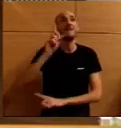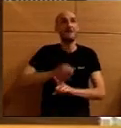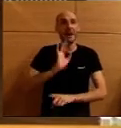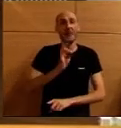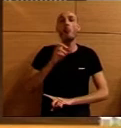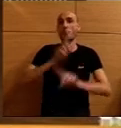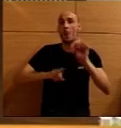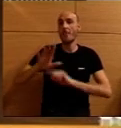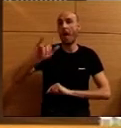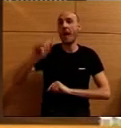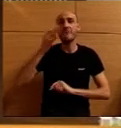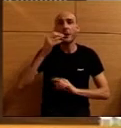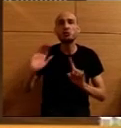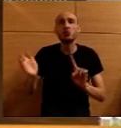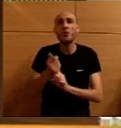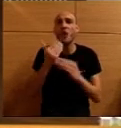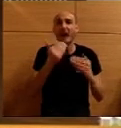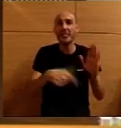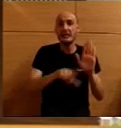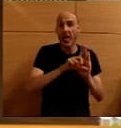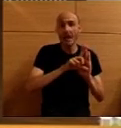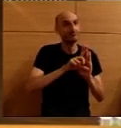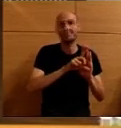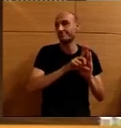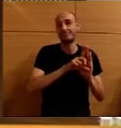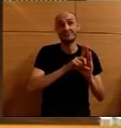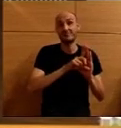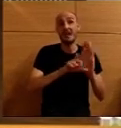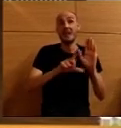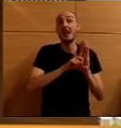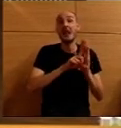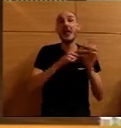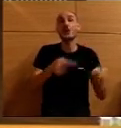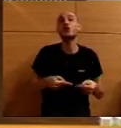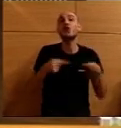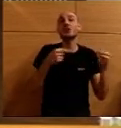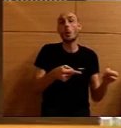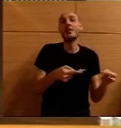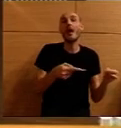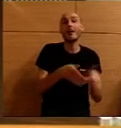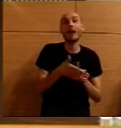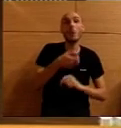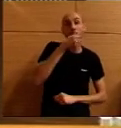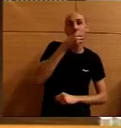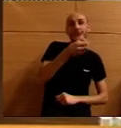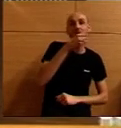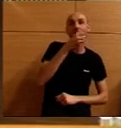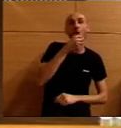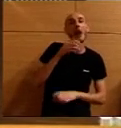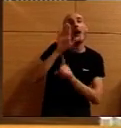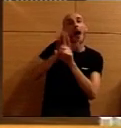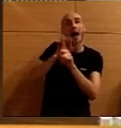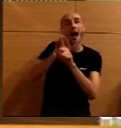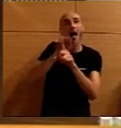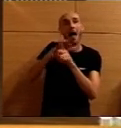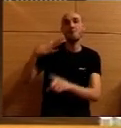ley que hace que el Partido Socialista se arrodille frente a Podemos para contentarlos